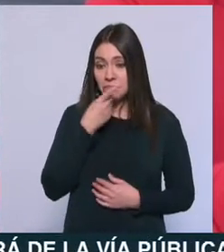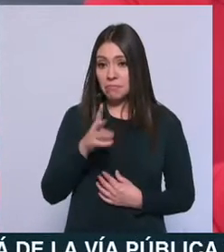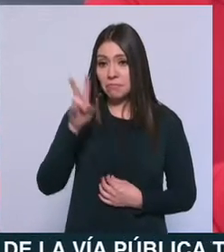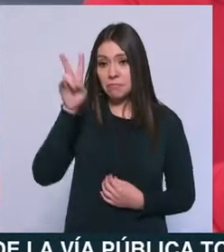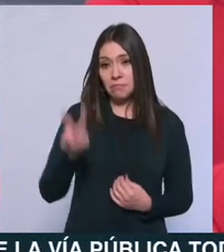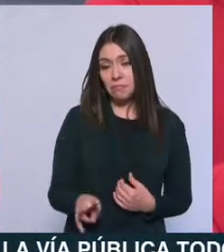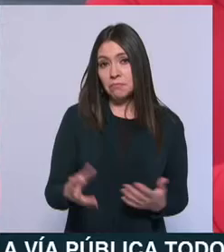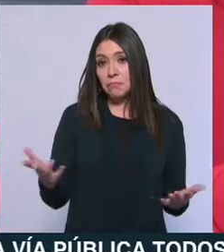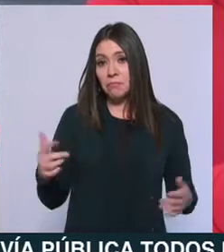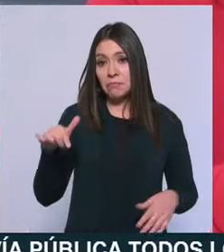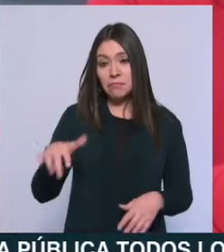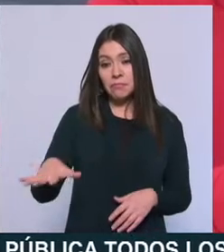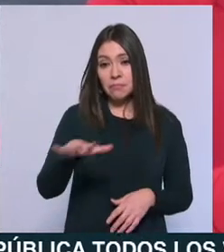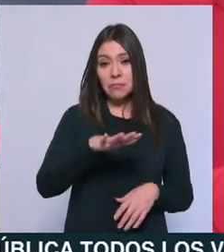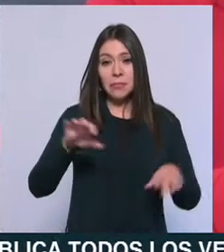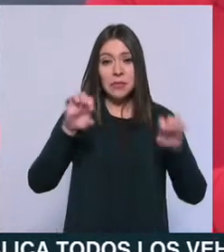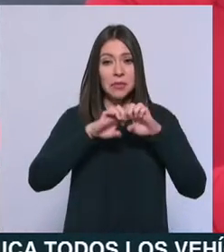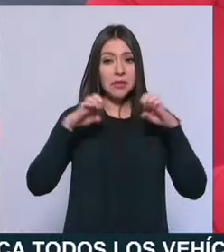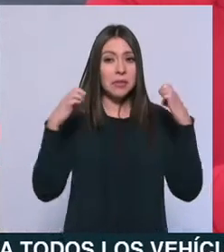nos vamos a tardar